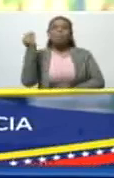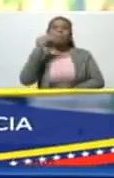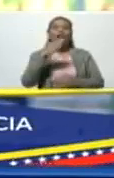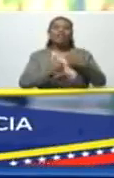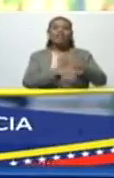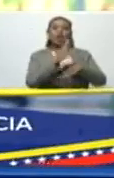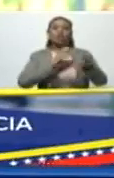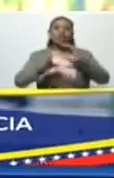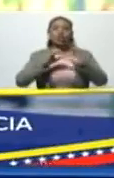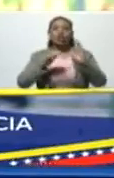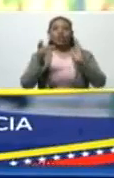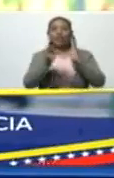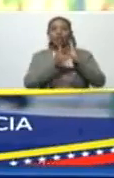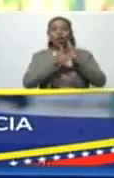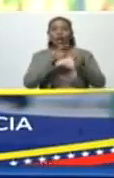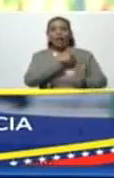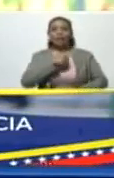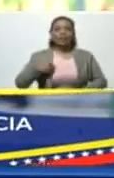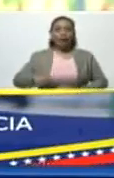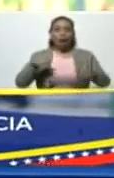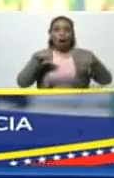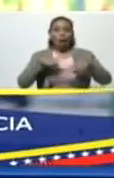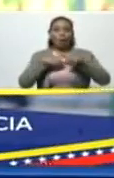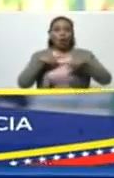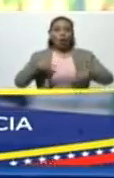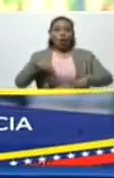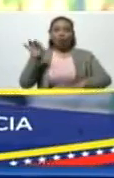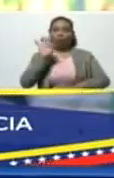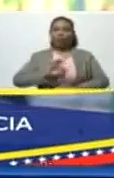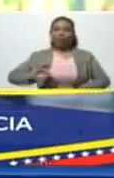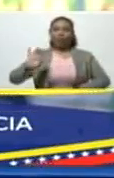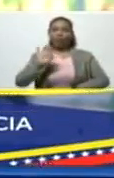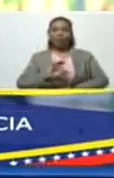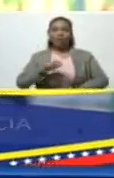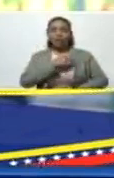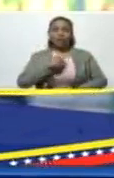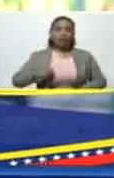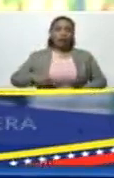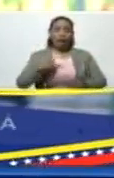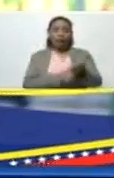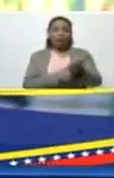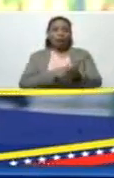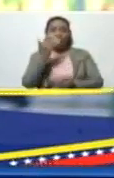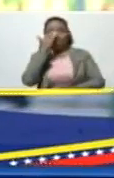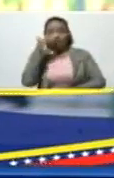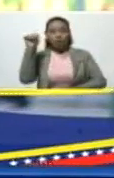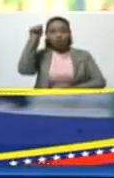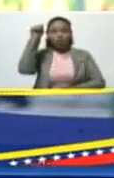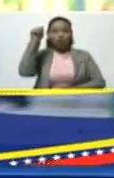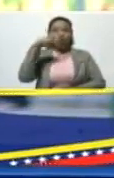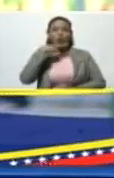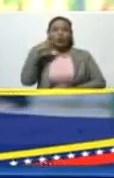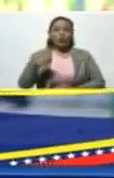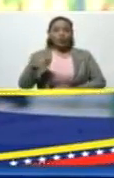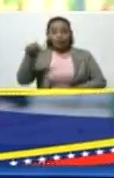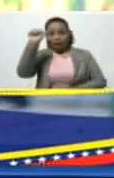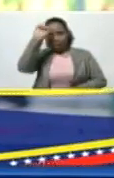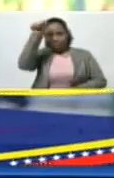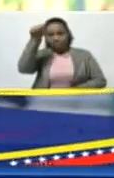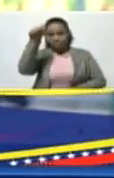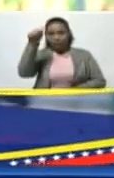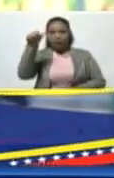ciencia y tecnología que la China? Hoy por hoy, nadie. La China, nuestra hermana mayor. Rusia, India,